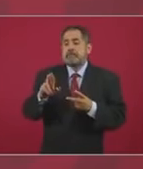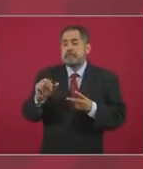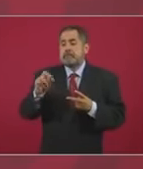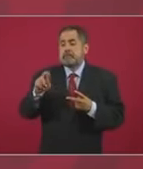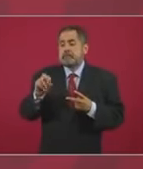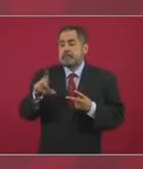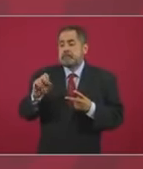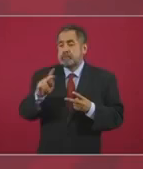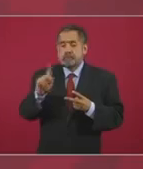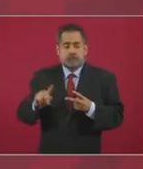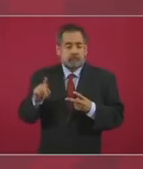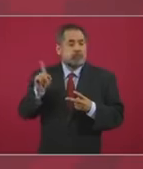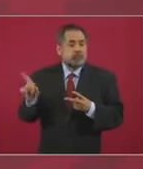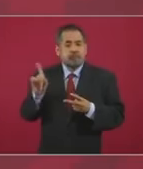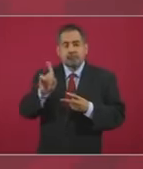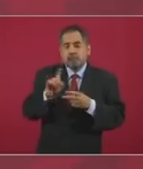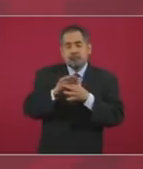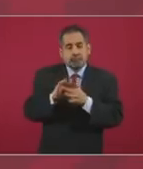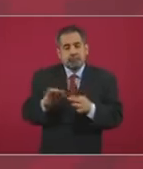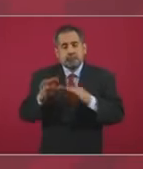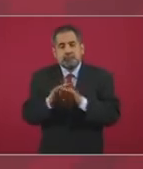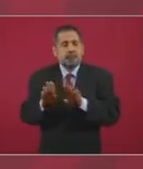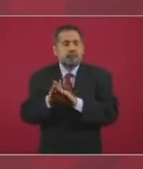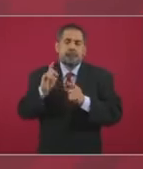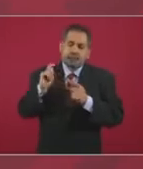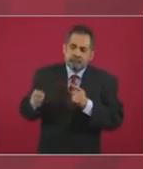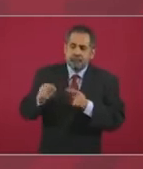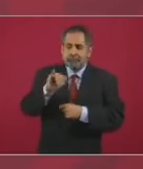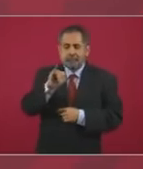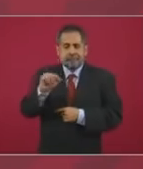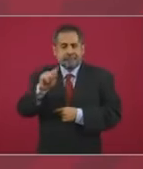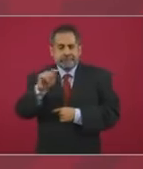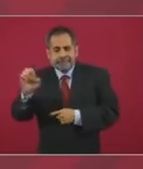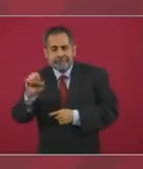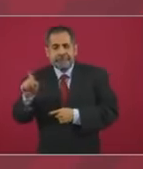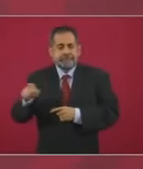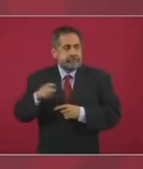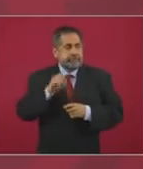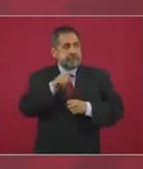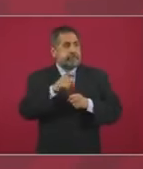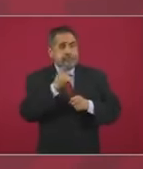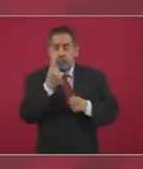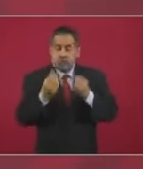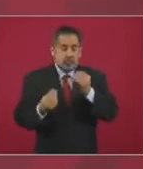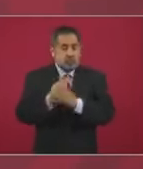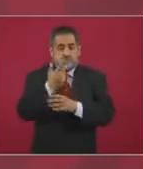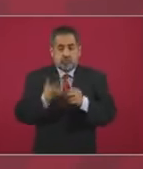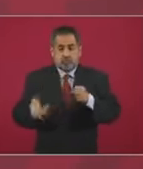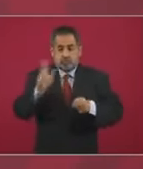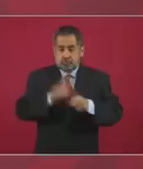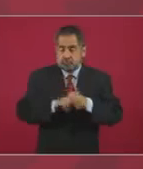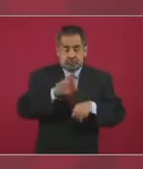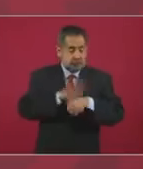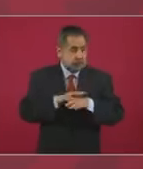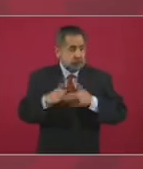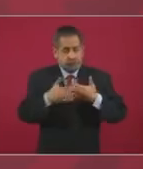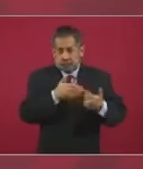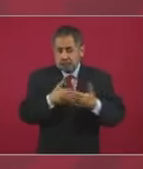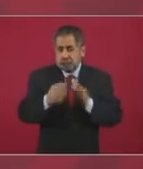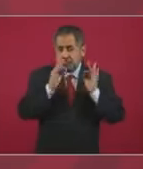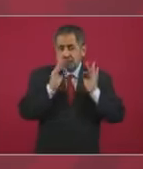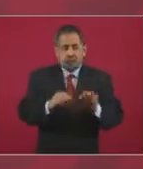les mostrará en qué forma el ISSSTE contribuye a convertir un nuevo hospital de vanguardia